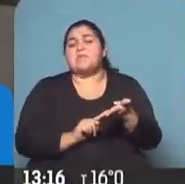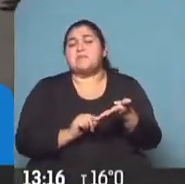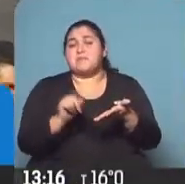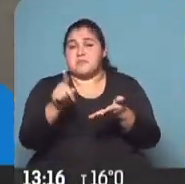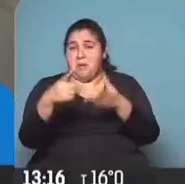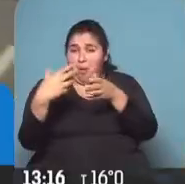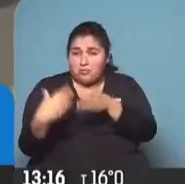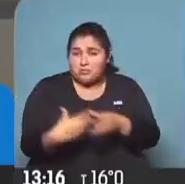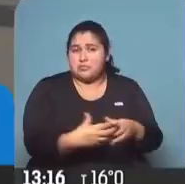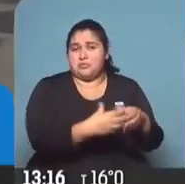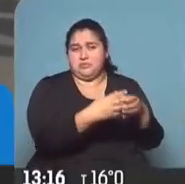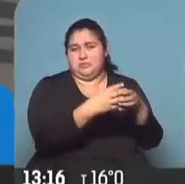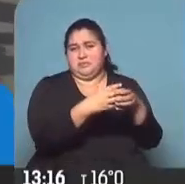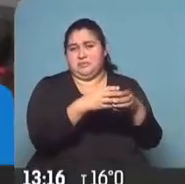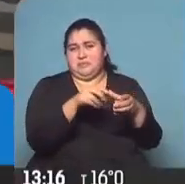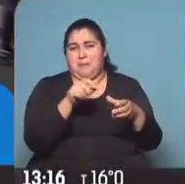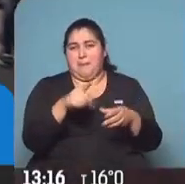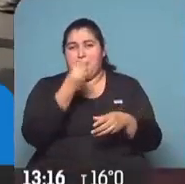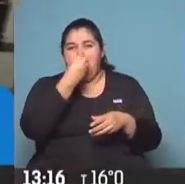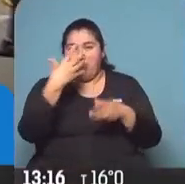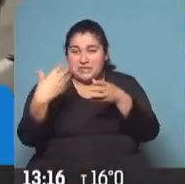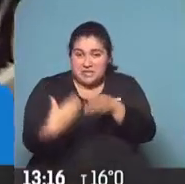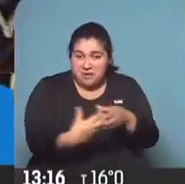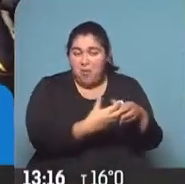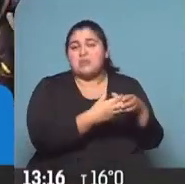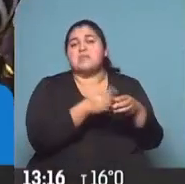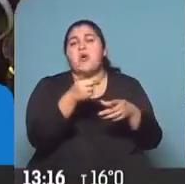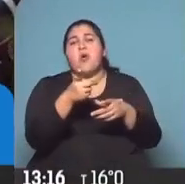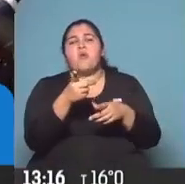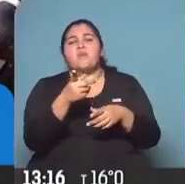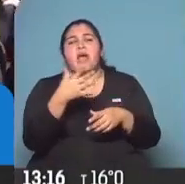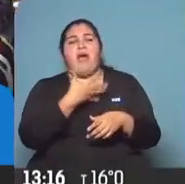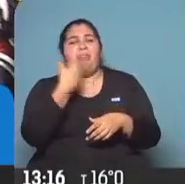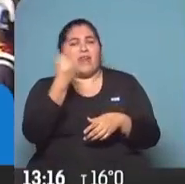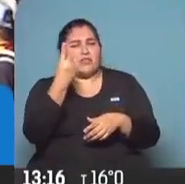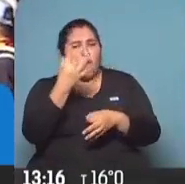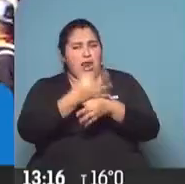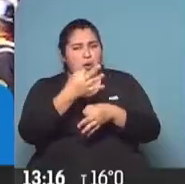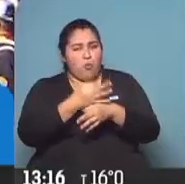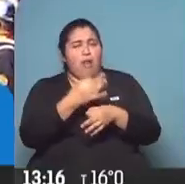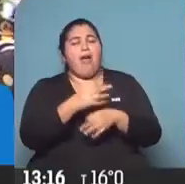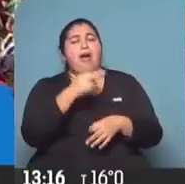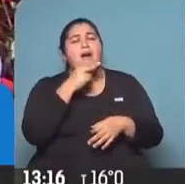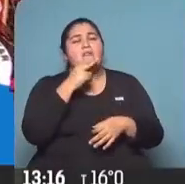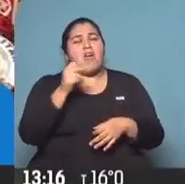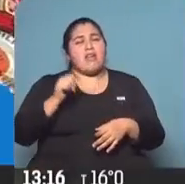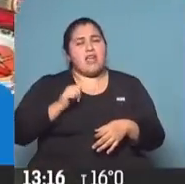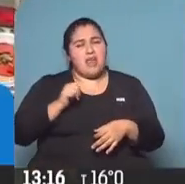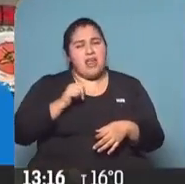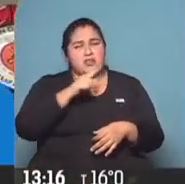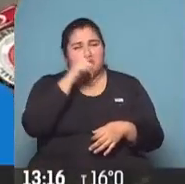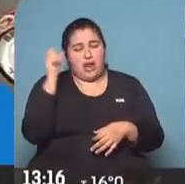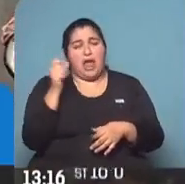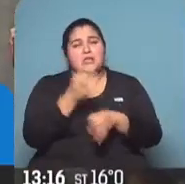su pasaje frente al marco oficial el señor director de la escuela de gendarmería nacional general don martín miguel de